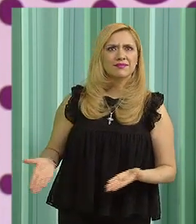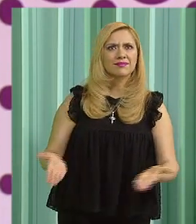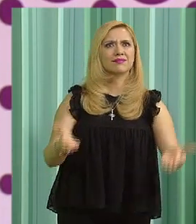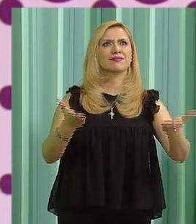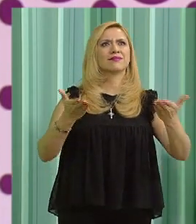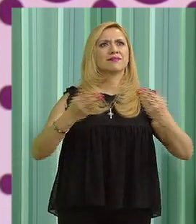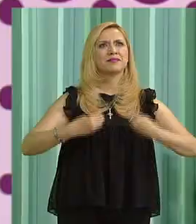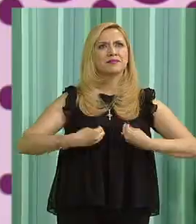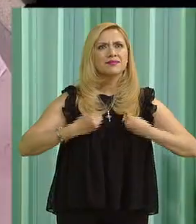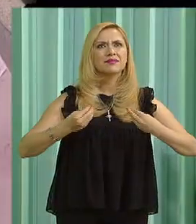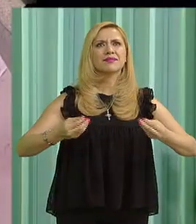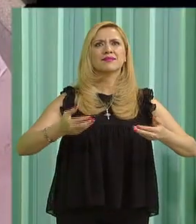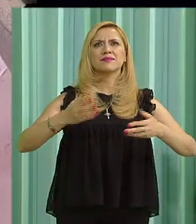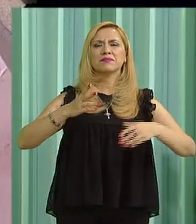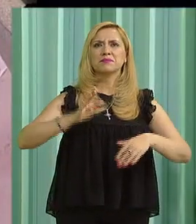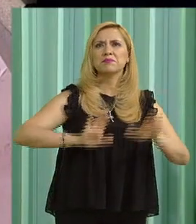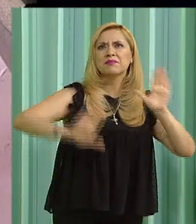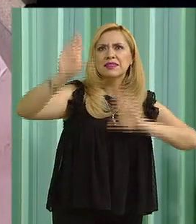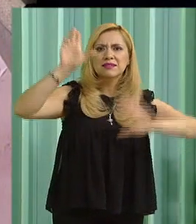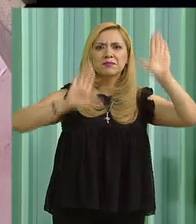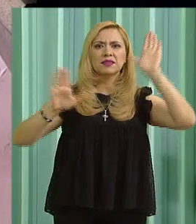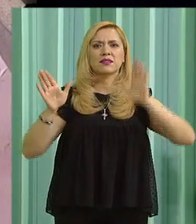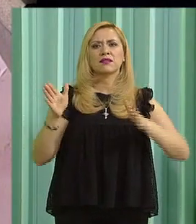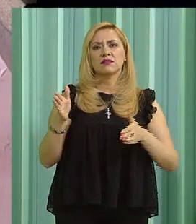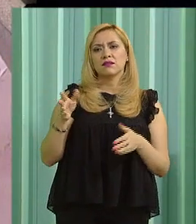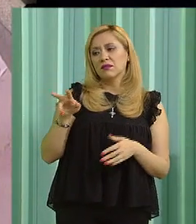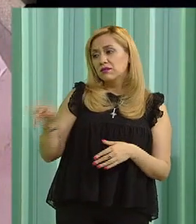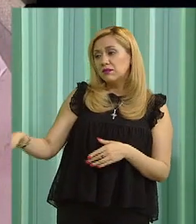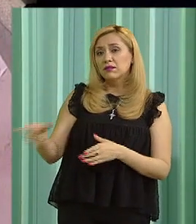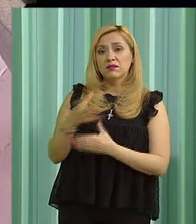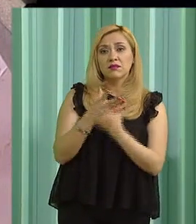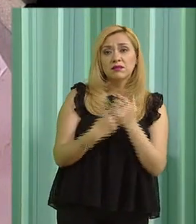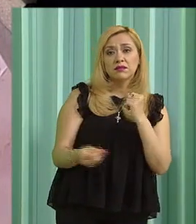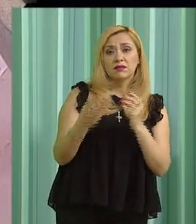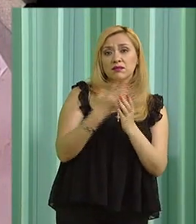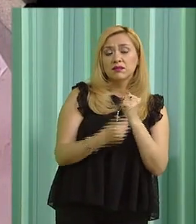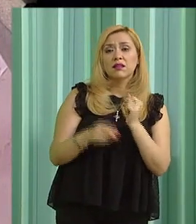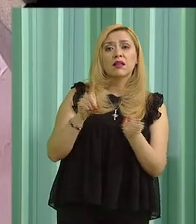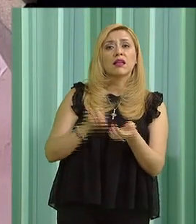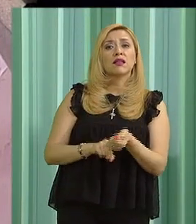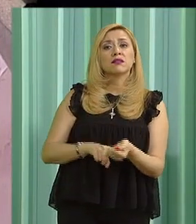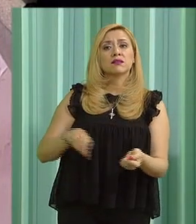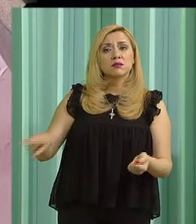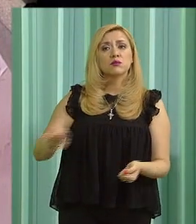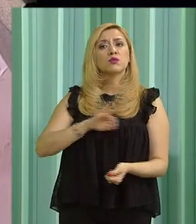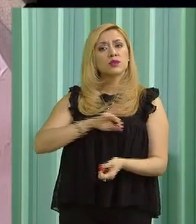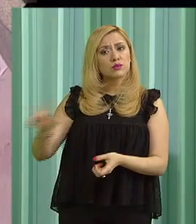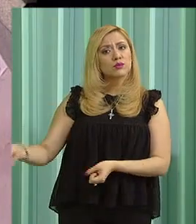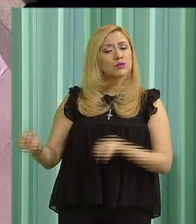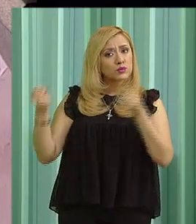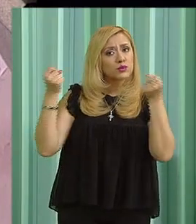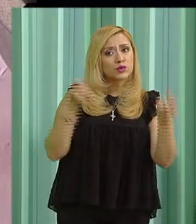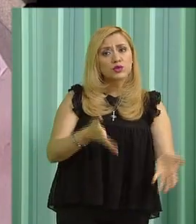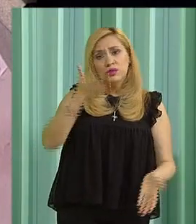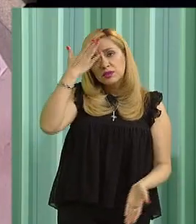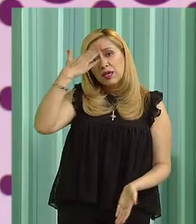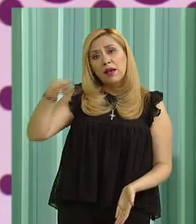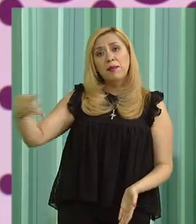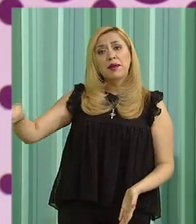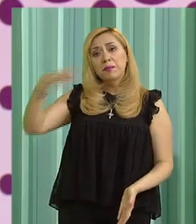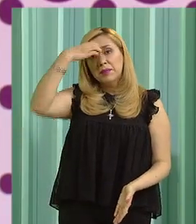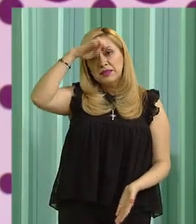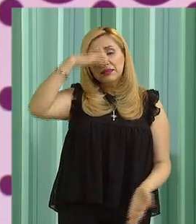y solidaridad y reconocer que la población refugiada tiene contribución en las sociedades que les reciben, de todo tipo.